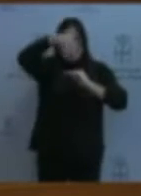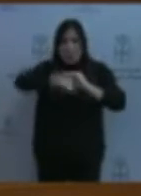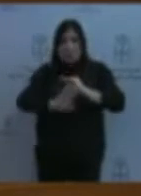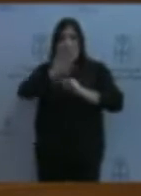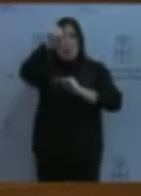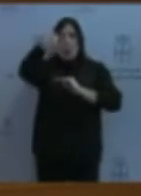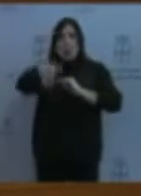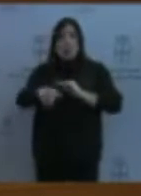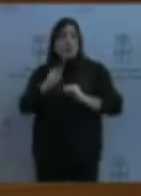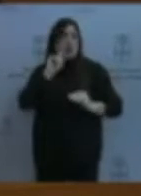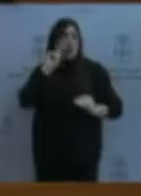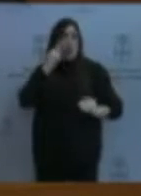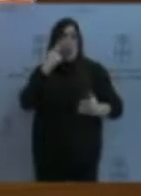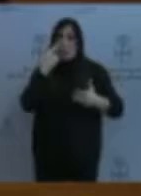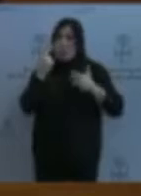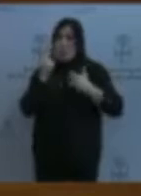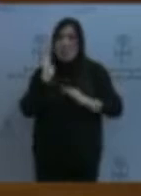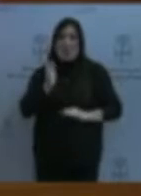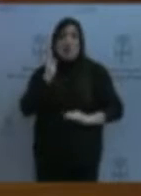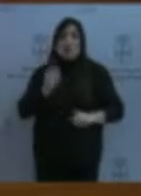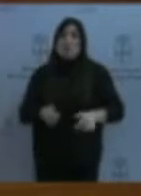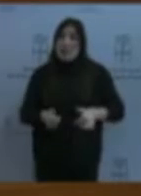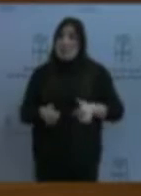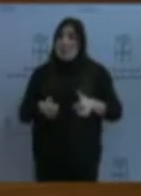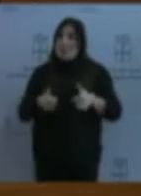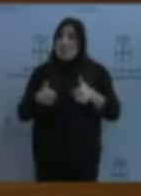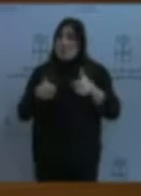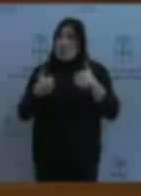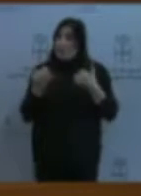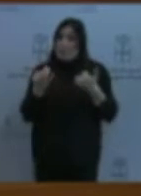avanzando y hay que actuar para evitar la ruina total, porque